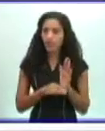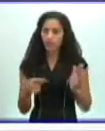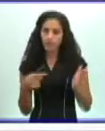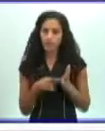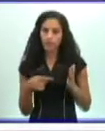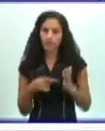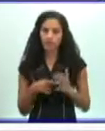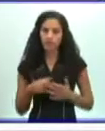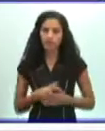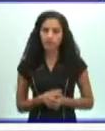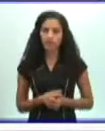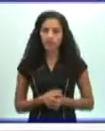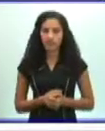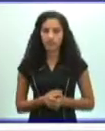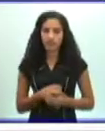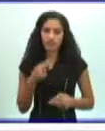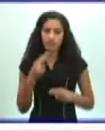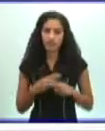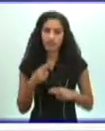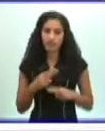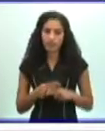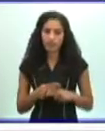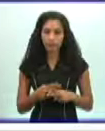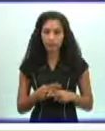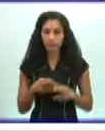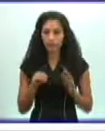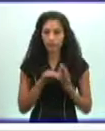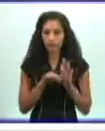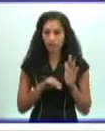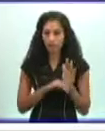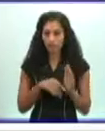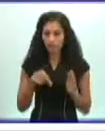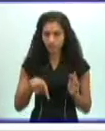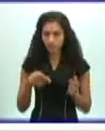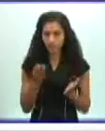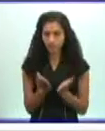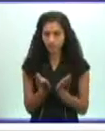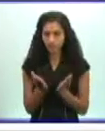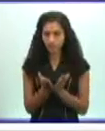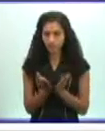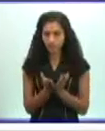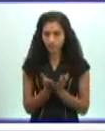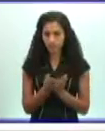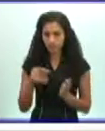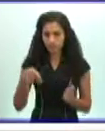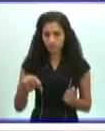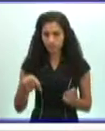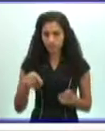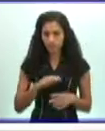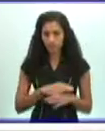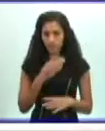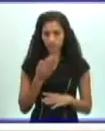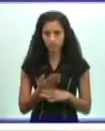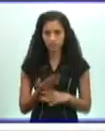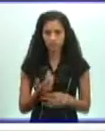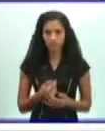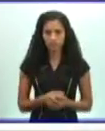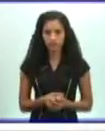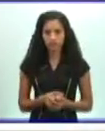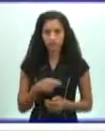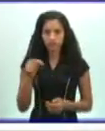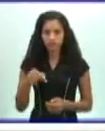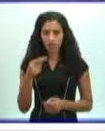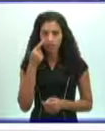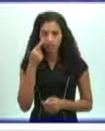multiplicación. Y es la propiedad que estaremos viendo después de este otro inciso. Ahora